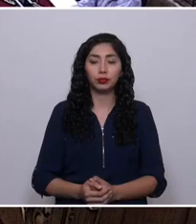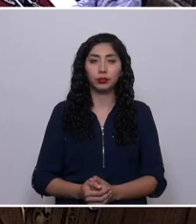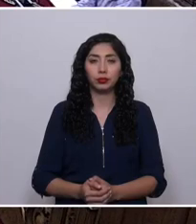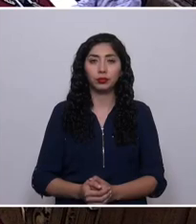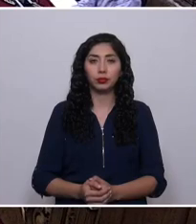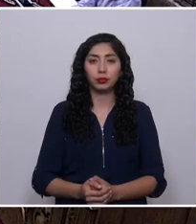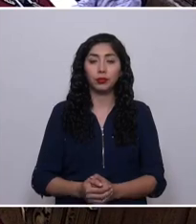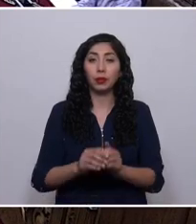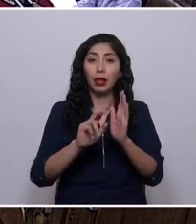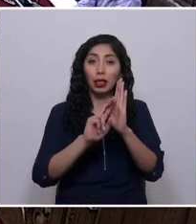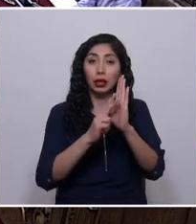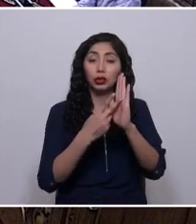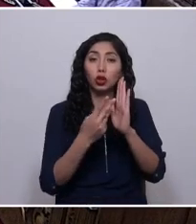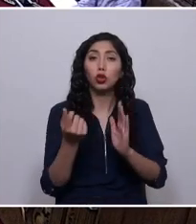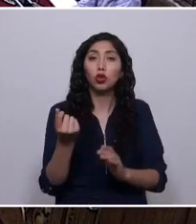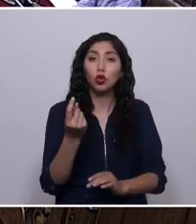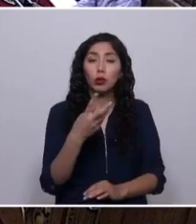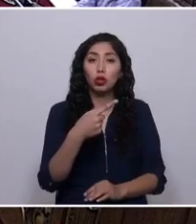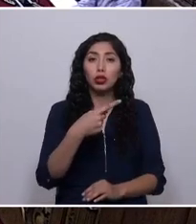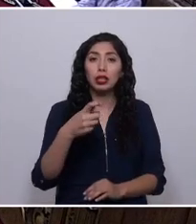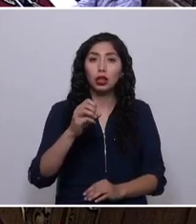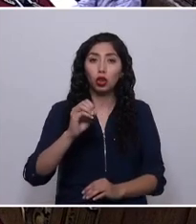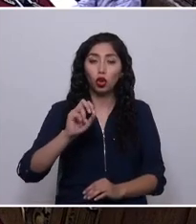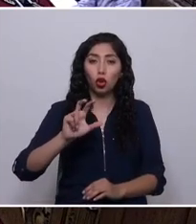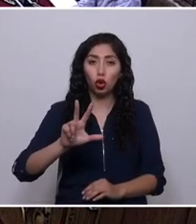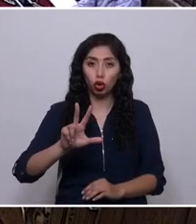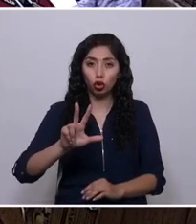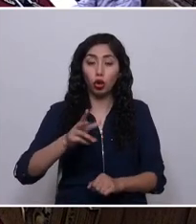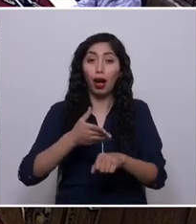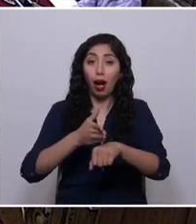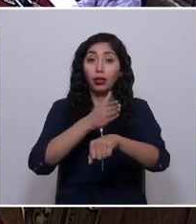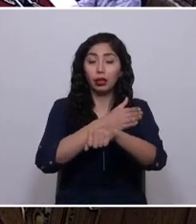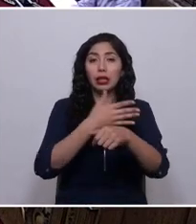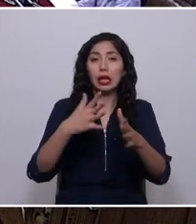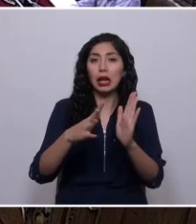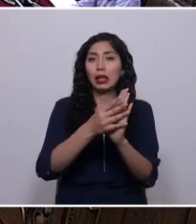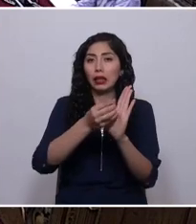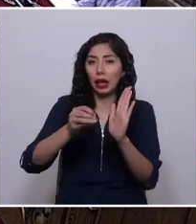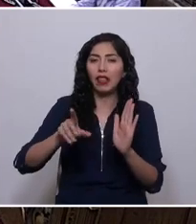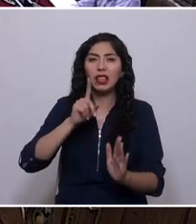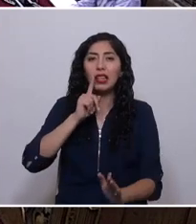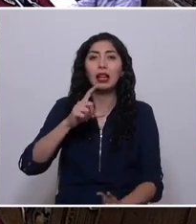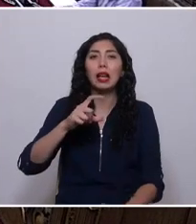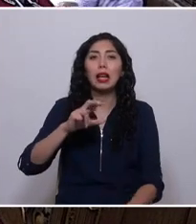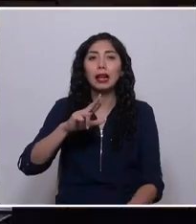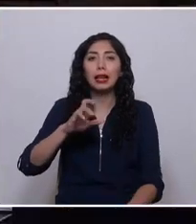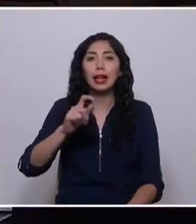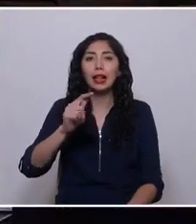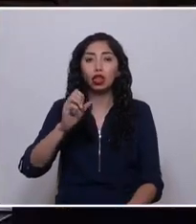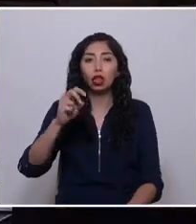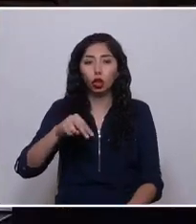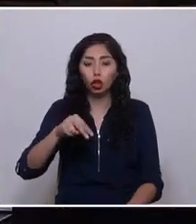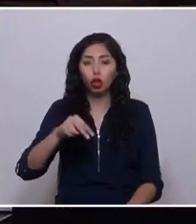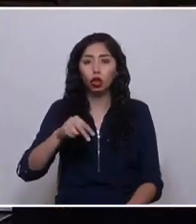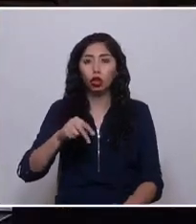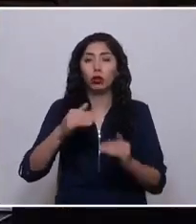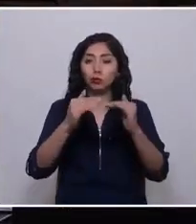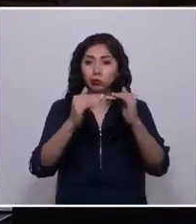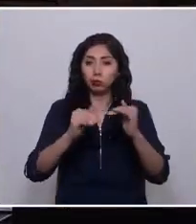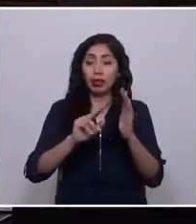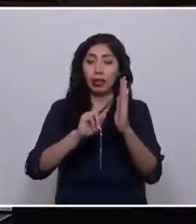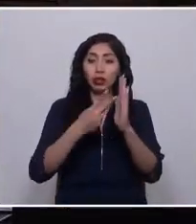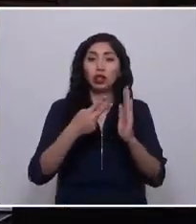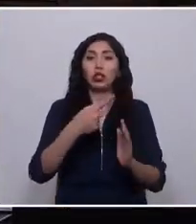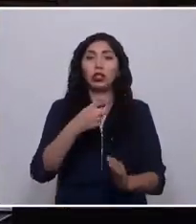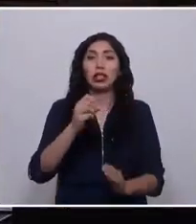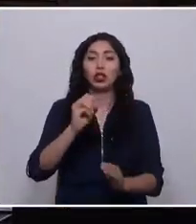La indicación número 108 había sido previamente retirada por el señor Cretón. Pasamos a la indicación número